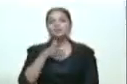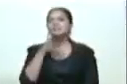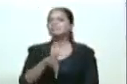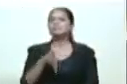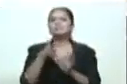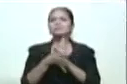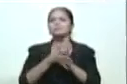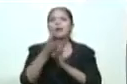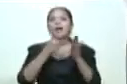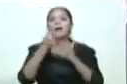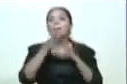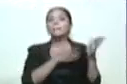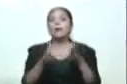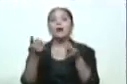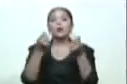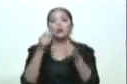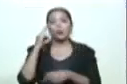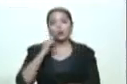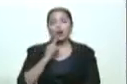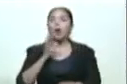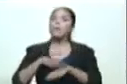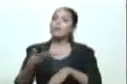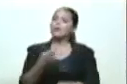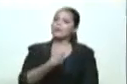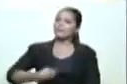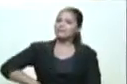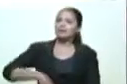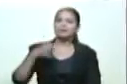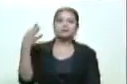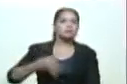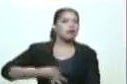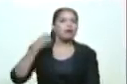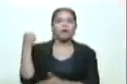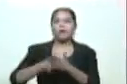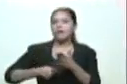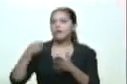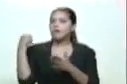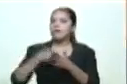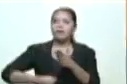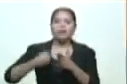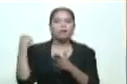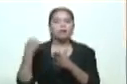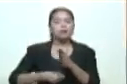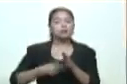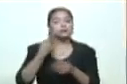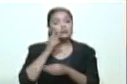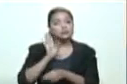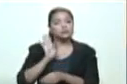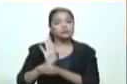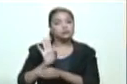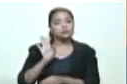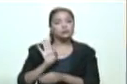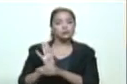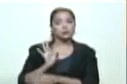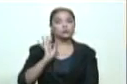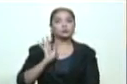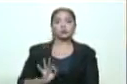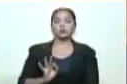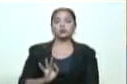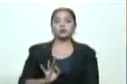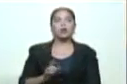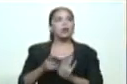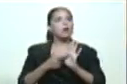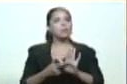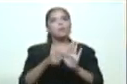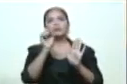agenda económica bolivariana y por qué el presidente Maduro con tanta insistencia y con tanto cuidado y cariño la presenta